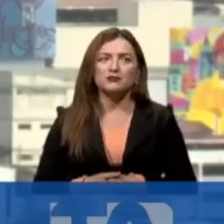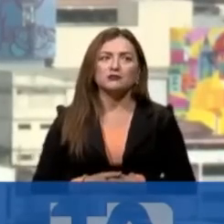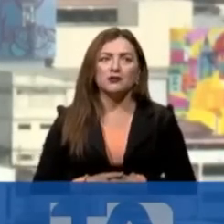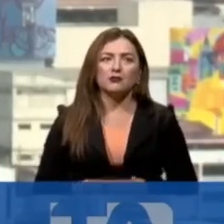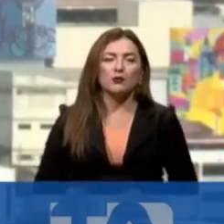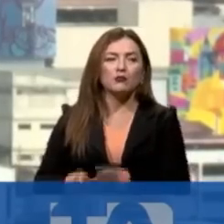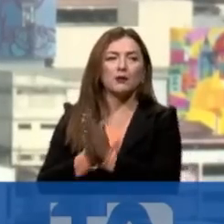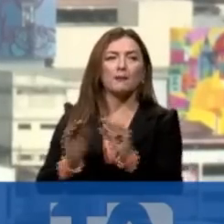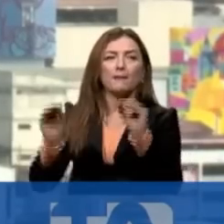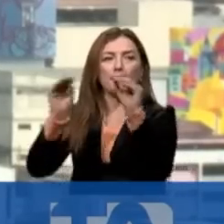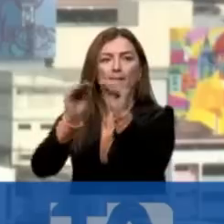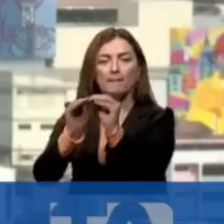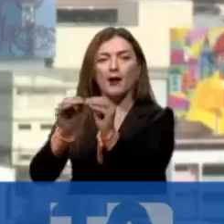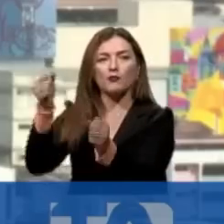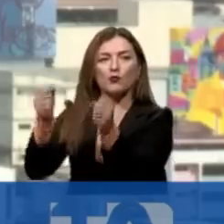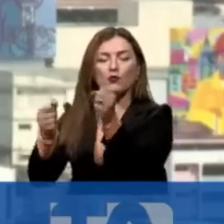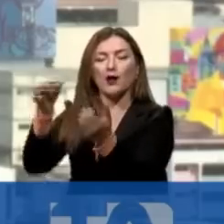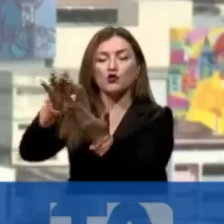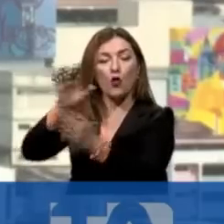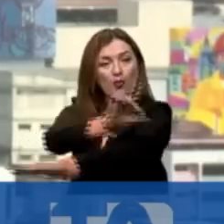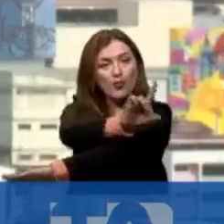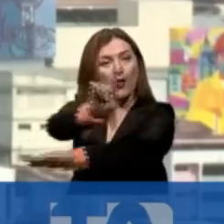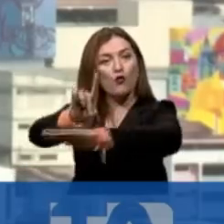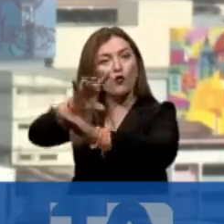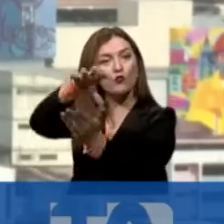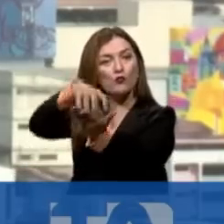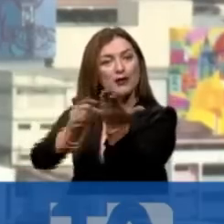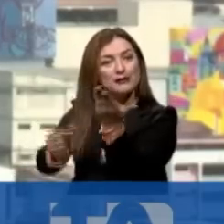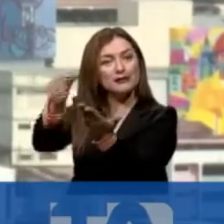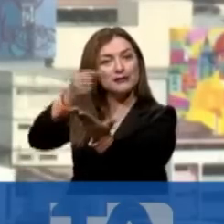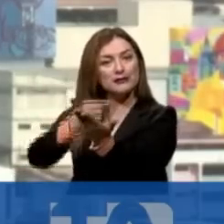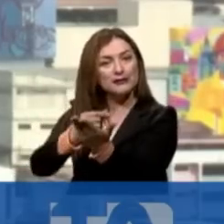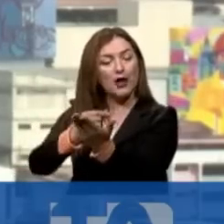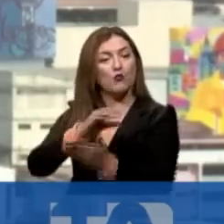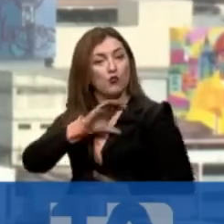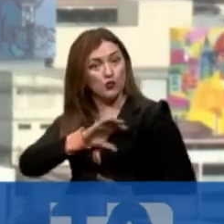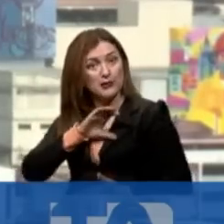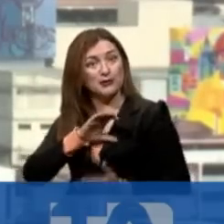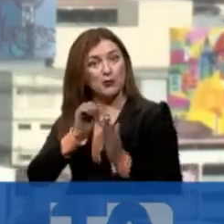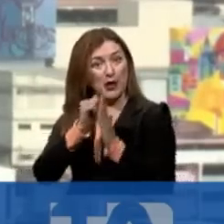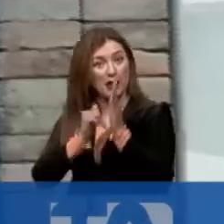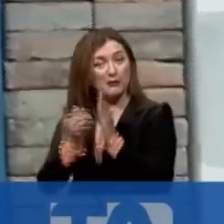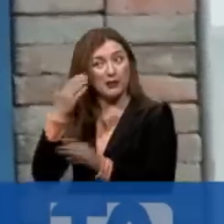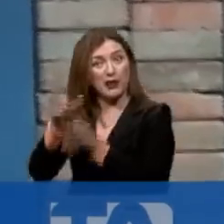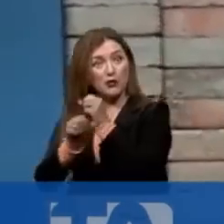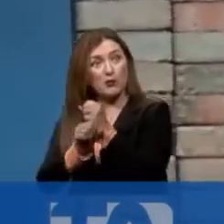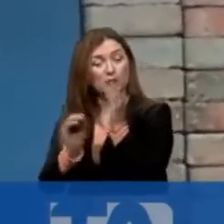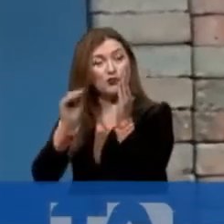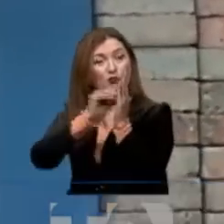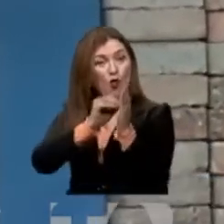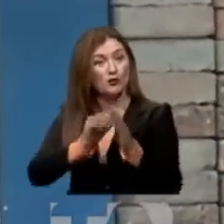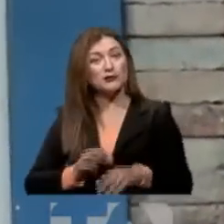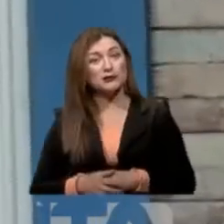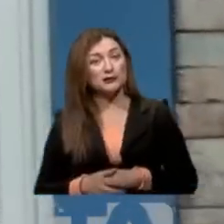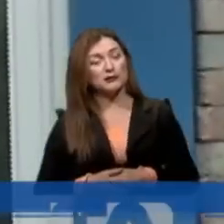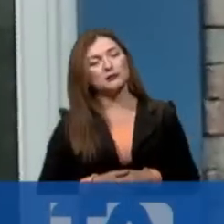para el Cantón Daule en la provincia del Guayas, un requerimiento que está en agenda del municipio de este cantón desde el año pasado. Trabajamos con